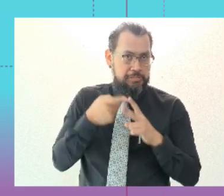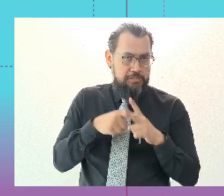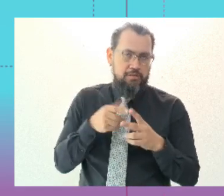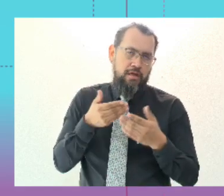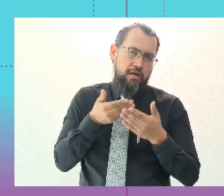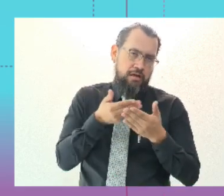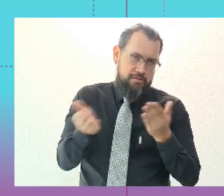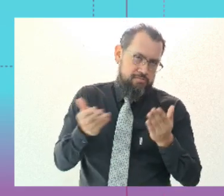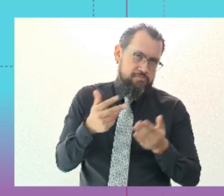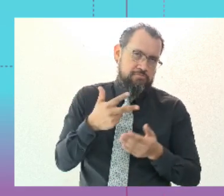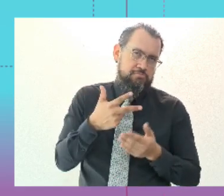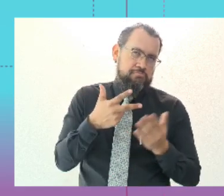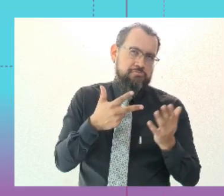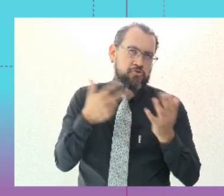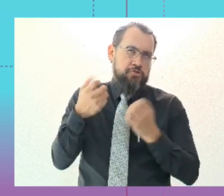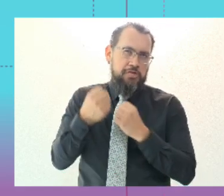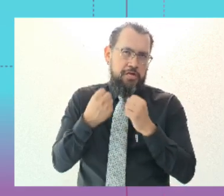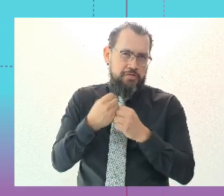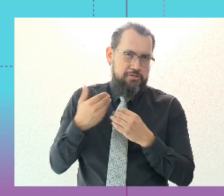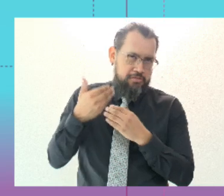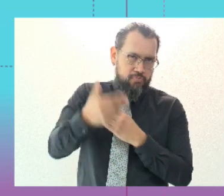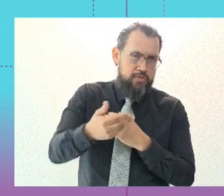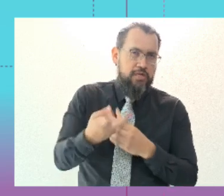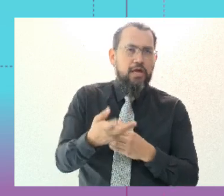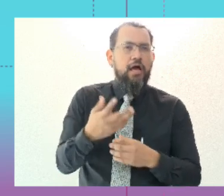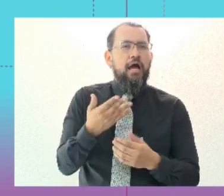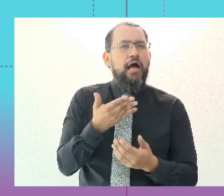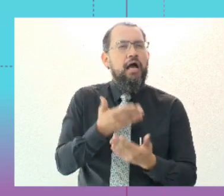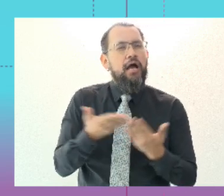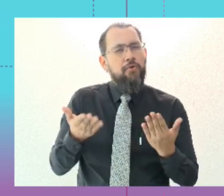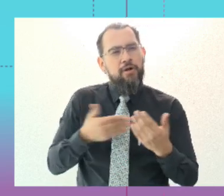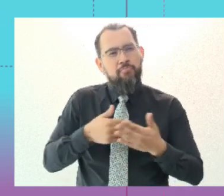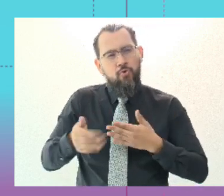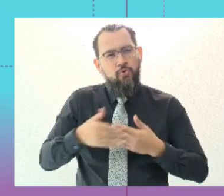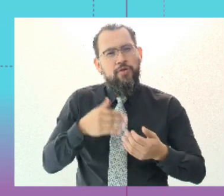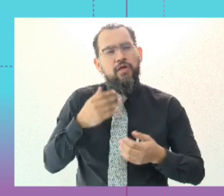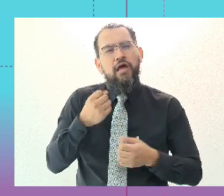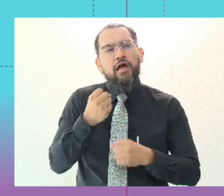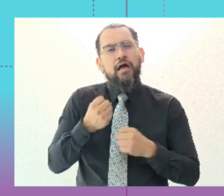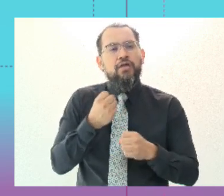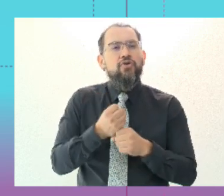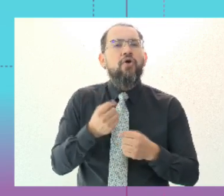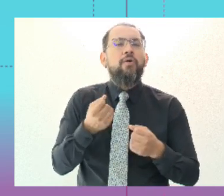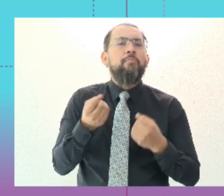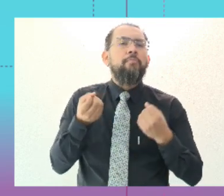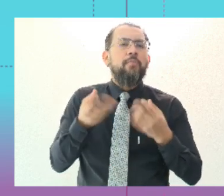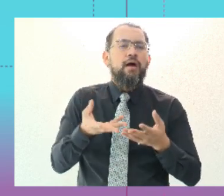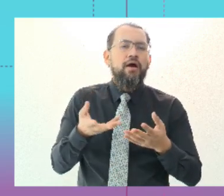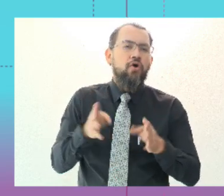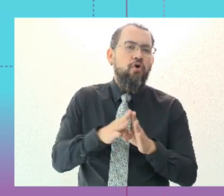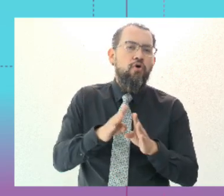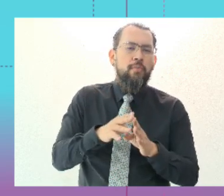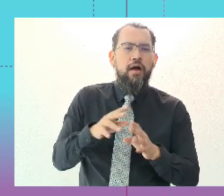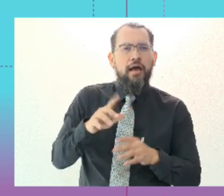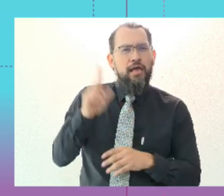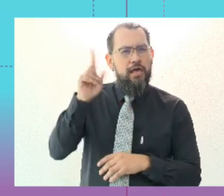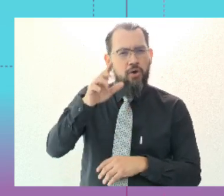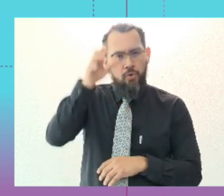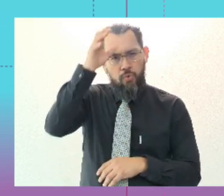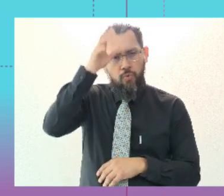platico un caso de lo que ahora en la época moderna también se le conoce como gobierno abierto en el estado de